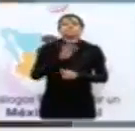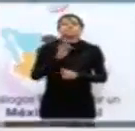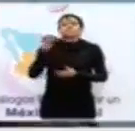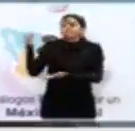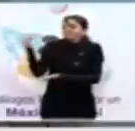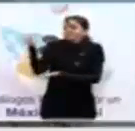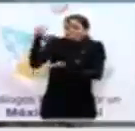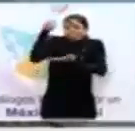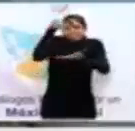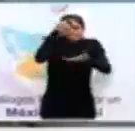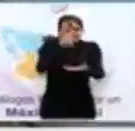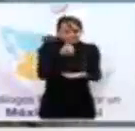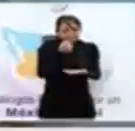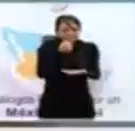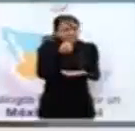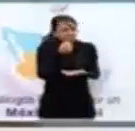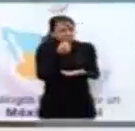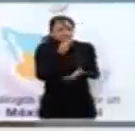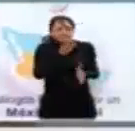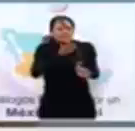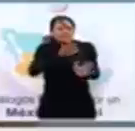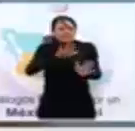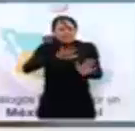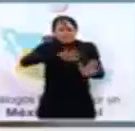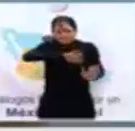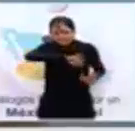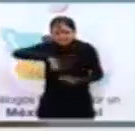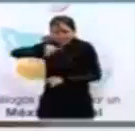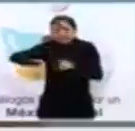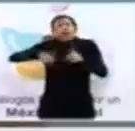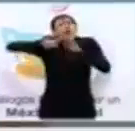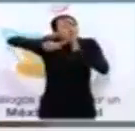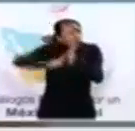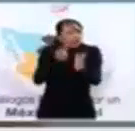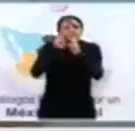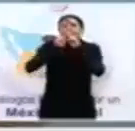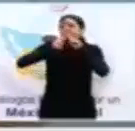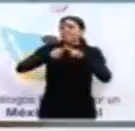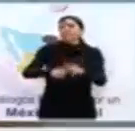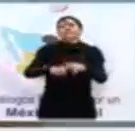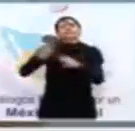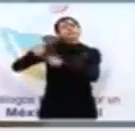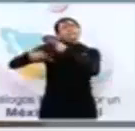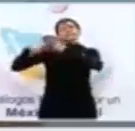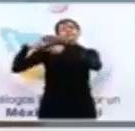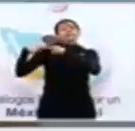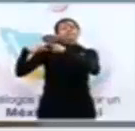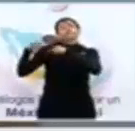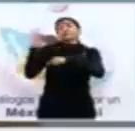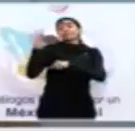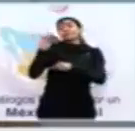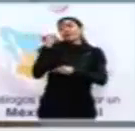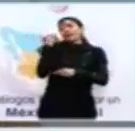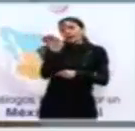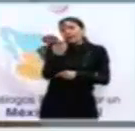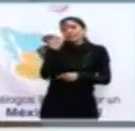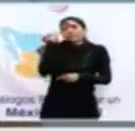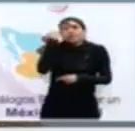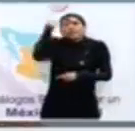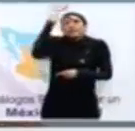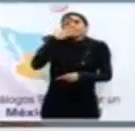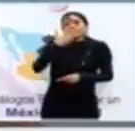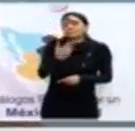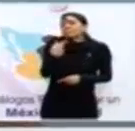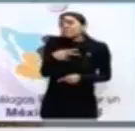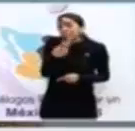cero y cambiemos todo y quitemos todo y iniciemos de cero. Sabemos que eso es muy ideal, pero no es real, ¿no? Y entonces tenemos